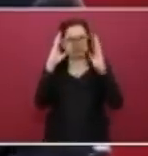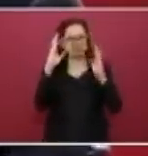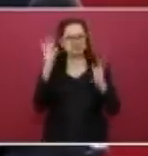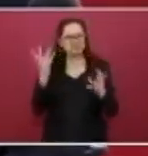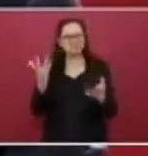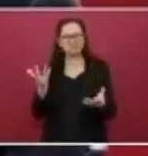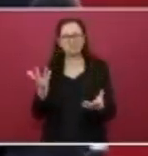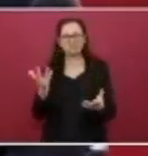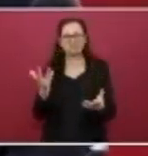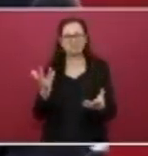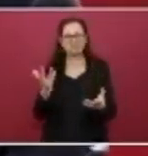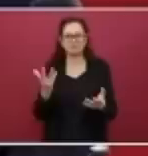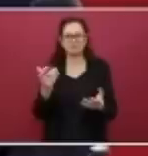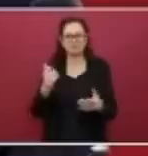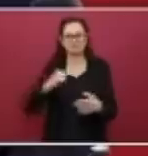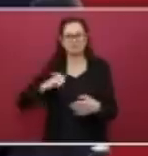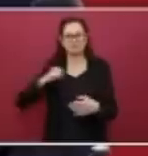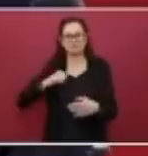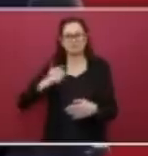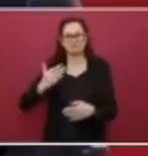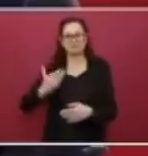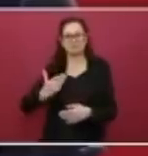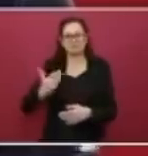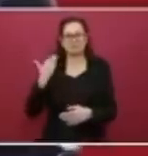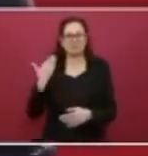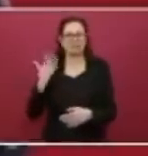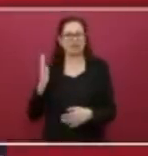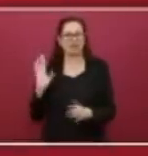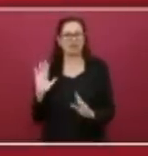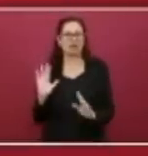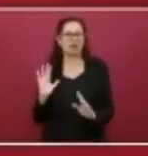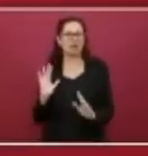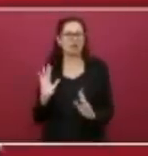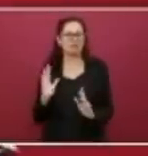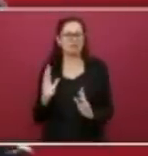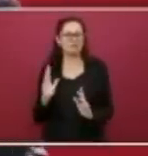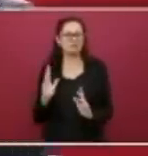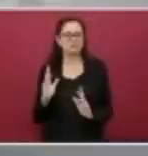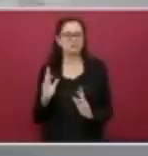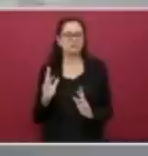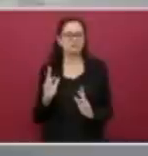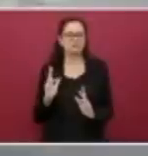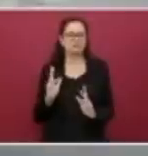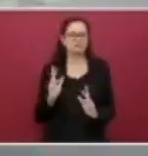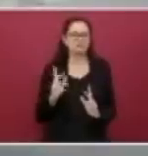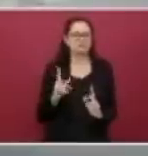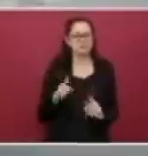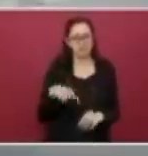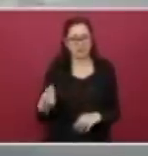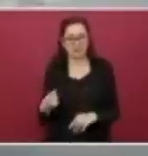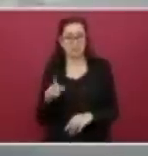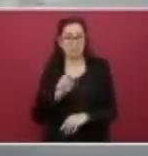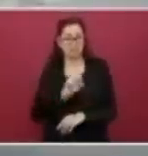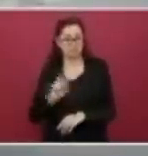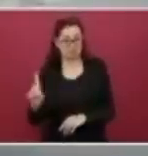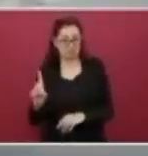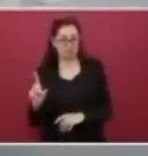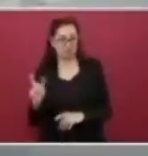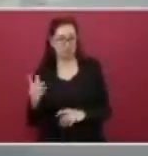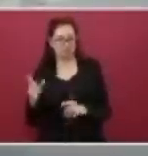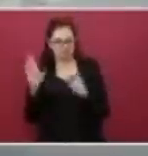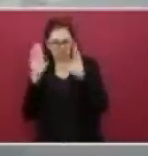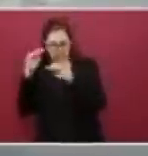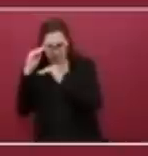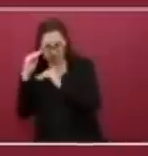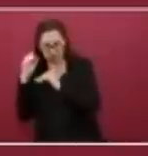de izquierda o sea y así como hay un conservadurismo derecha hay un conservadurismo